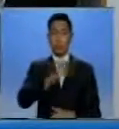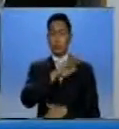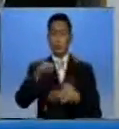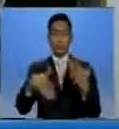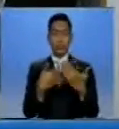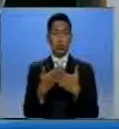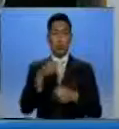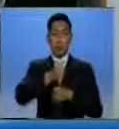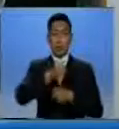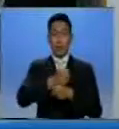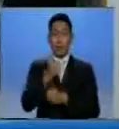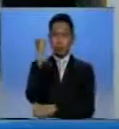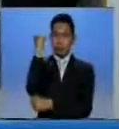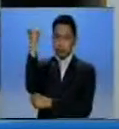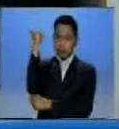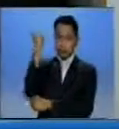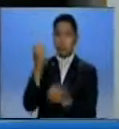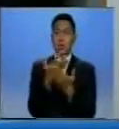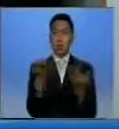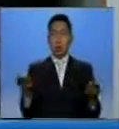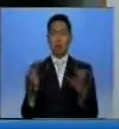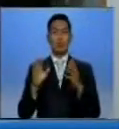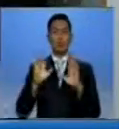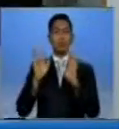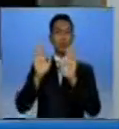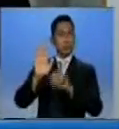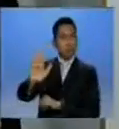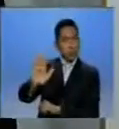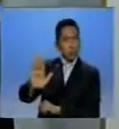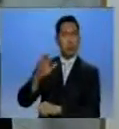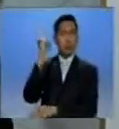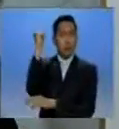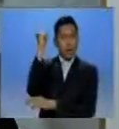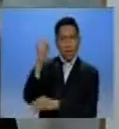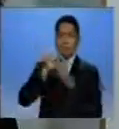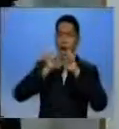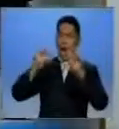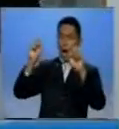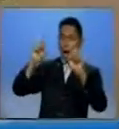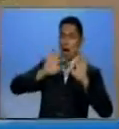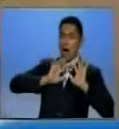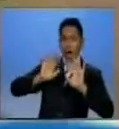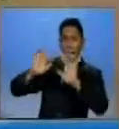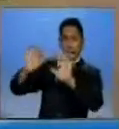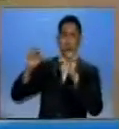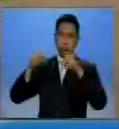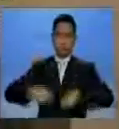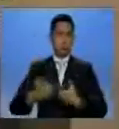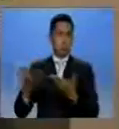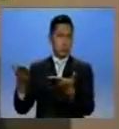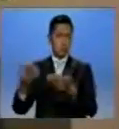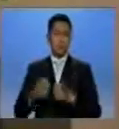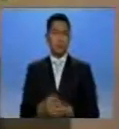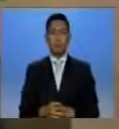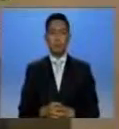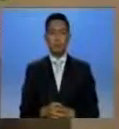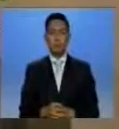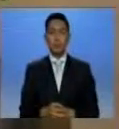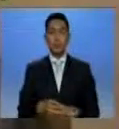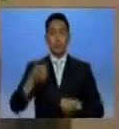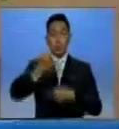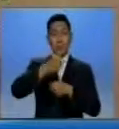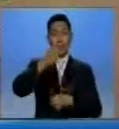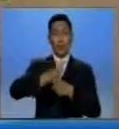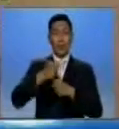sindicalizados y con derecho a huelga todos aquellos que pertenecen al servicio público. Que no se le permita desde el sector